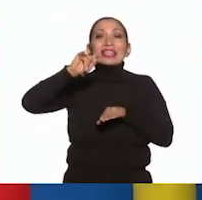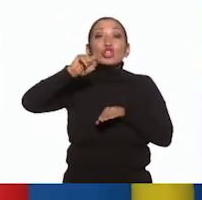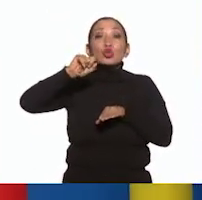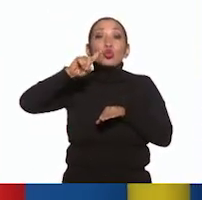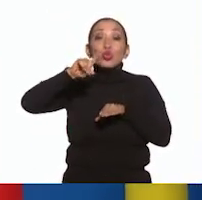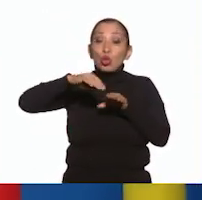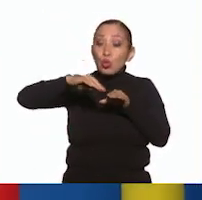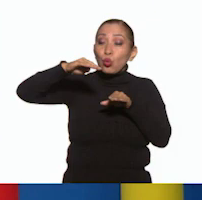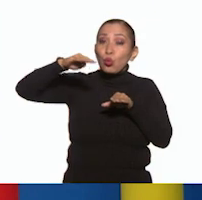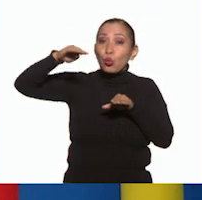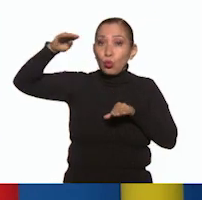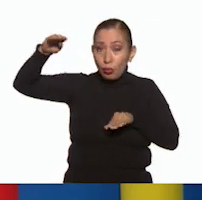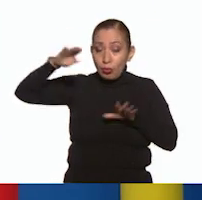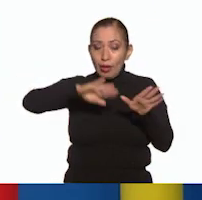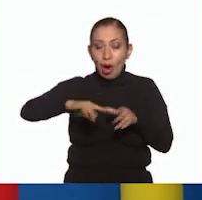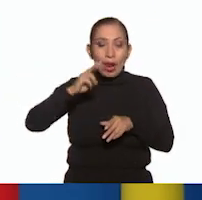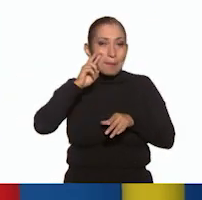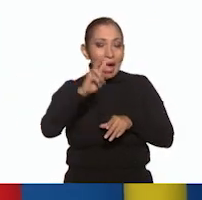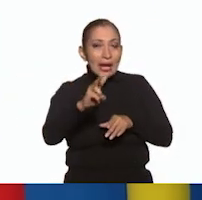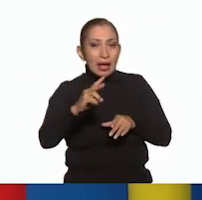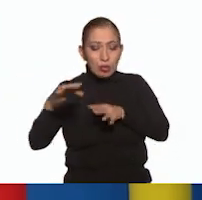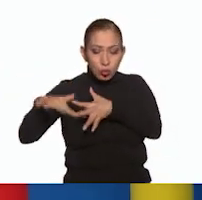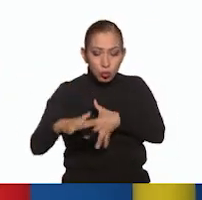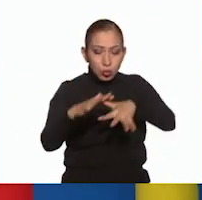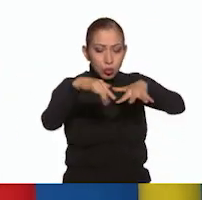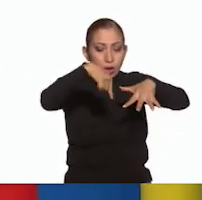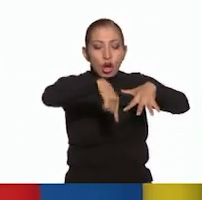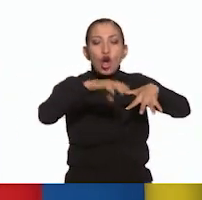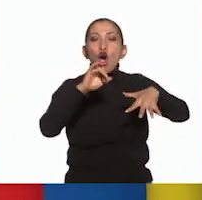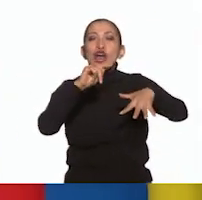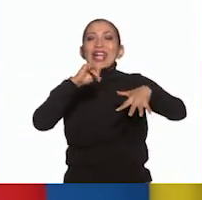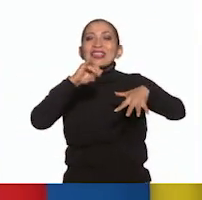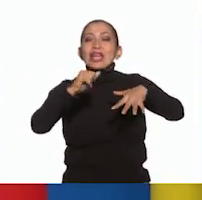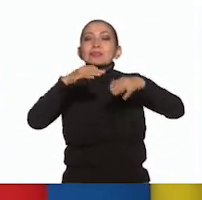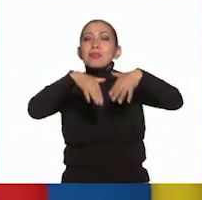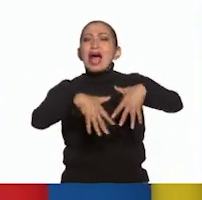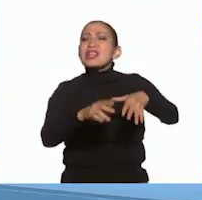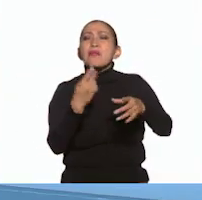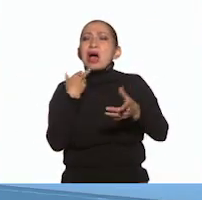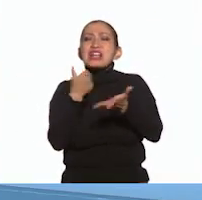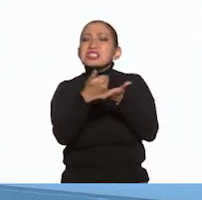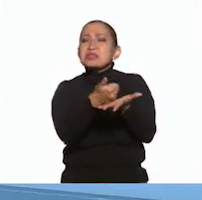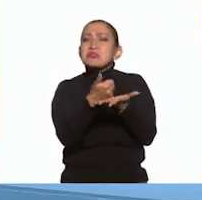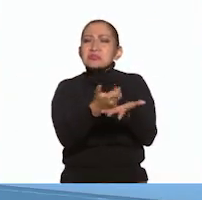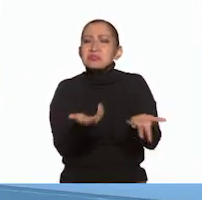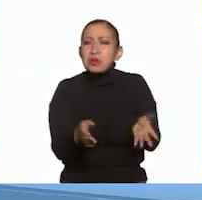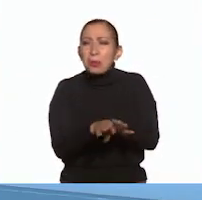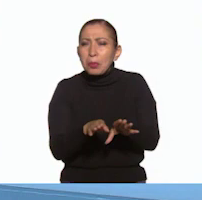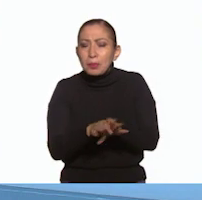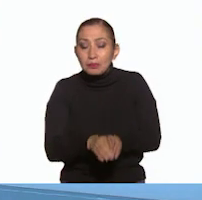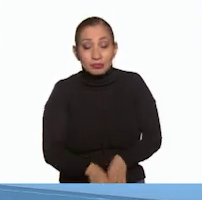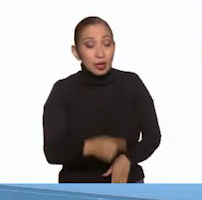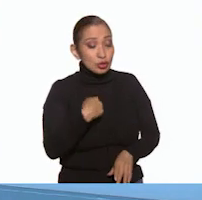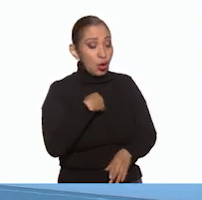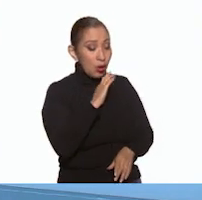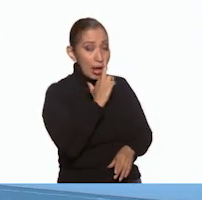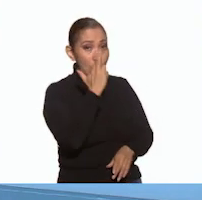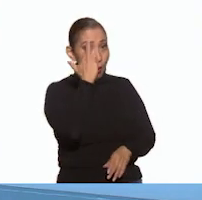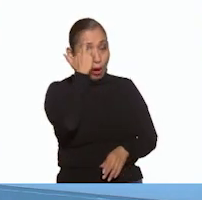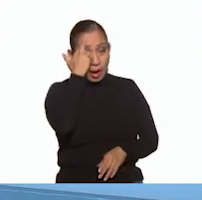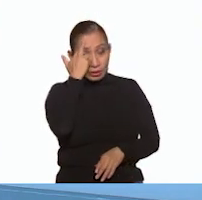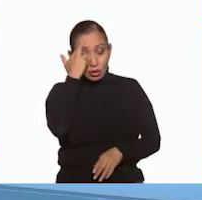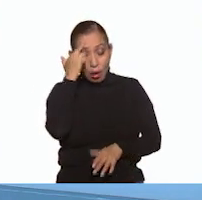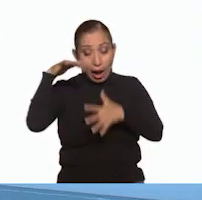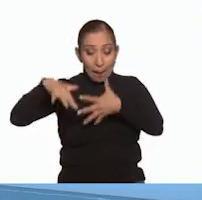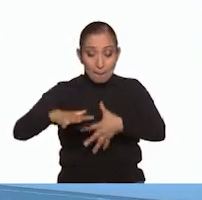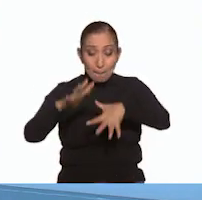el papel que juegan las corrientes marinas en la modificación de los climas. Lo único que recuerdo es que en